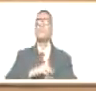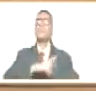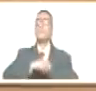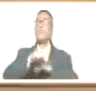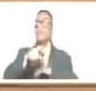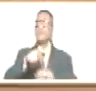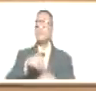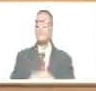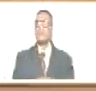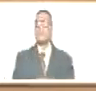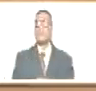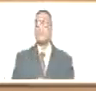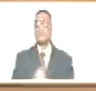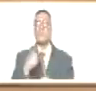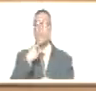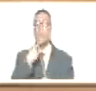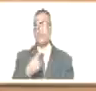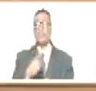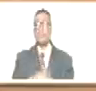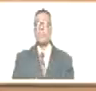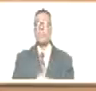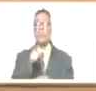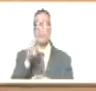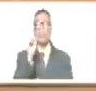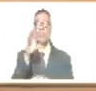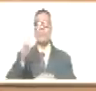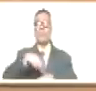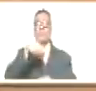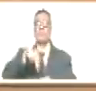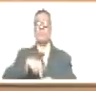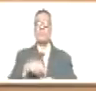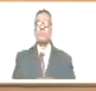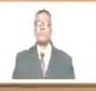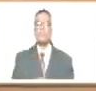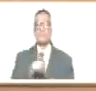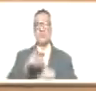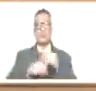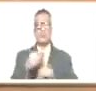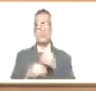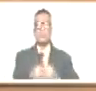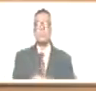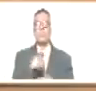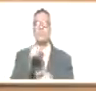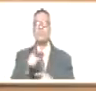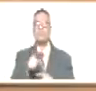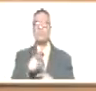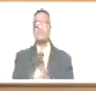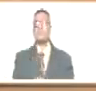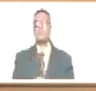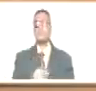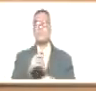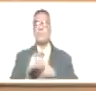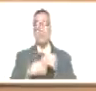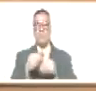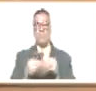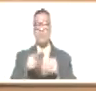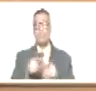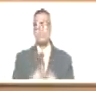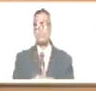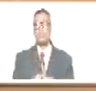consecuencia solicitan que la Asamblea Nacional califique estos hechos a los efectos de que